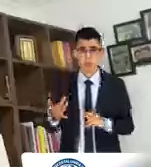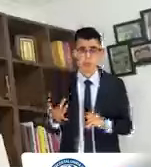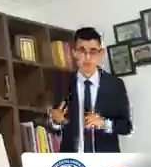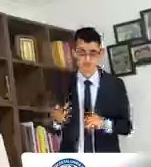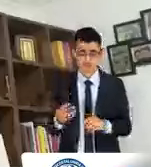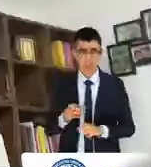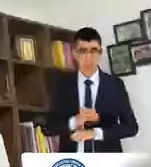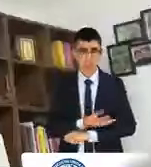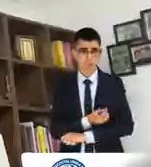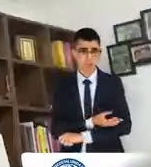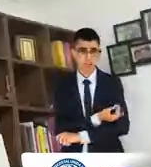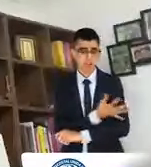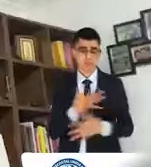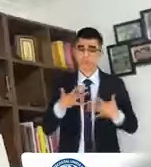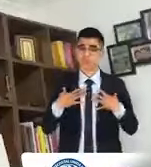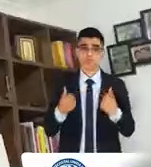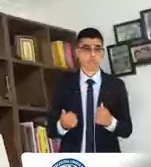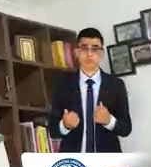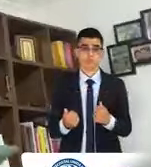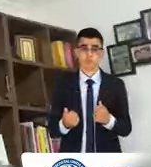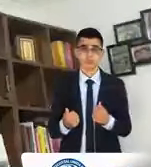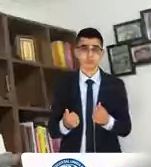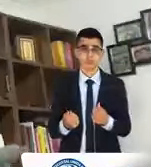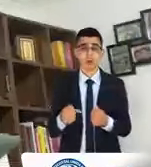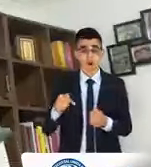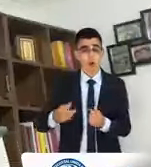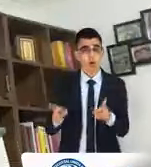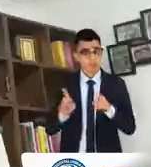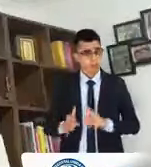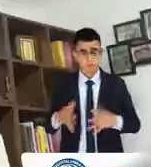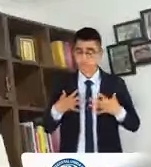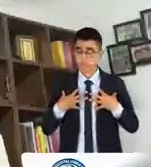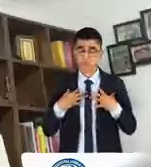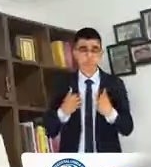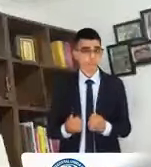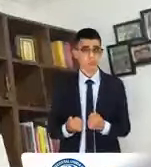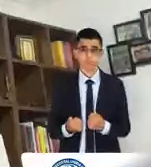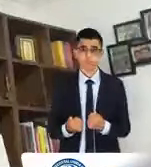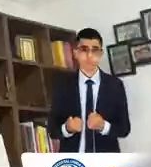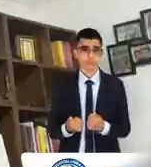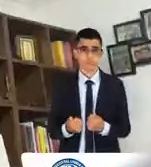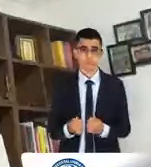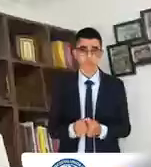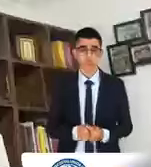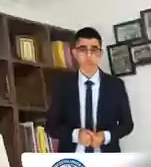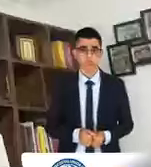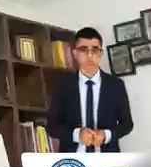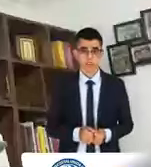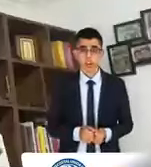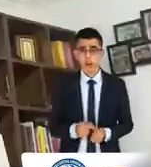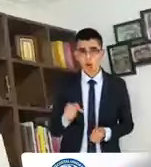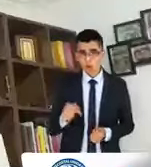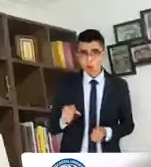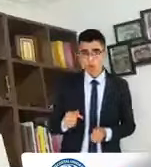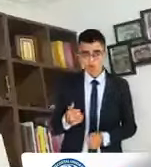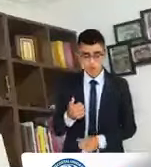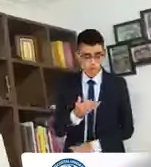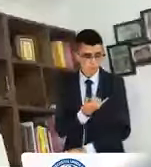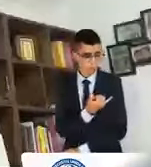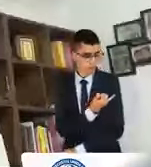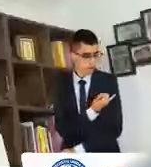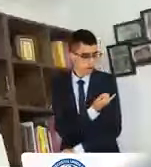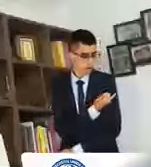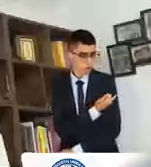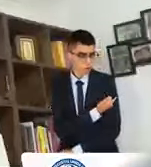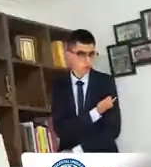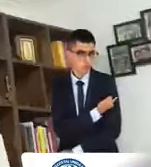lo es. La lepra no se cura. La lepra, por eso existe una vacuna para los leprosos,